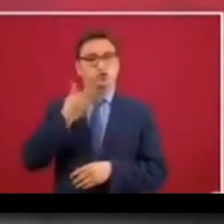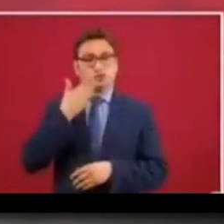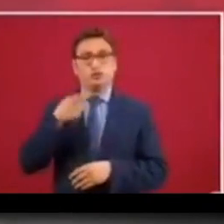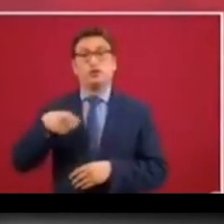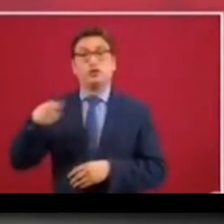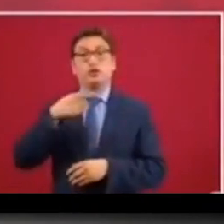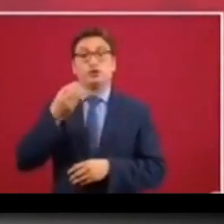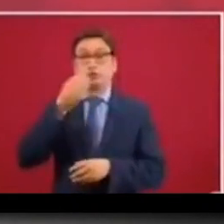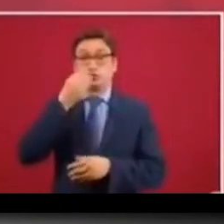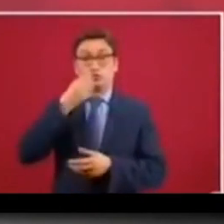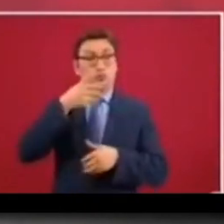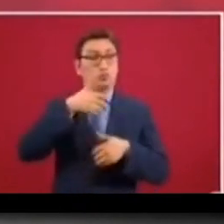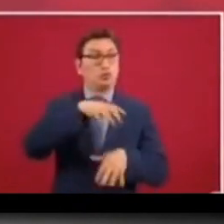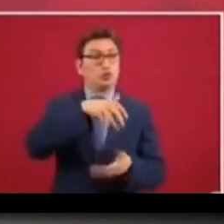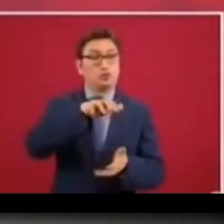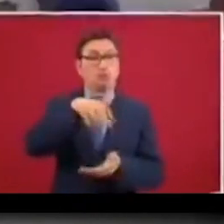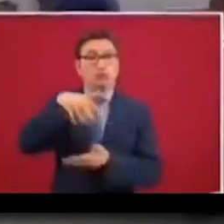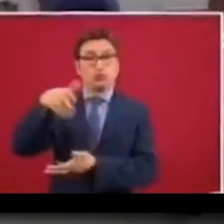reparten despensas.